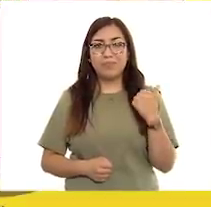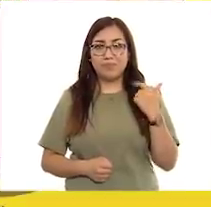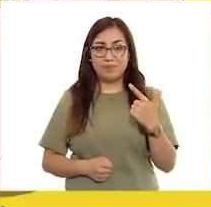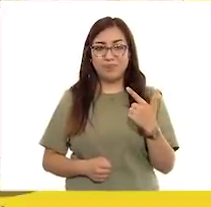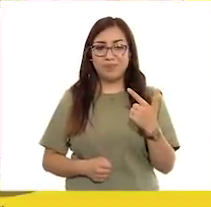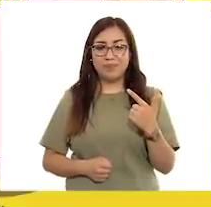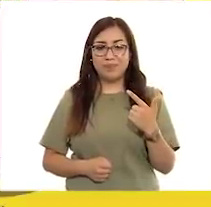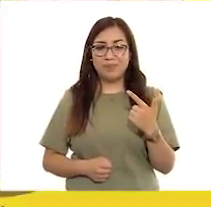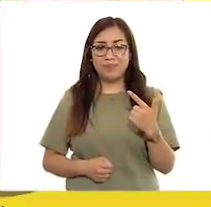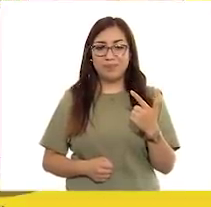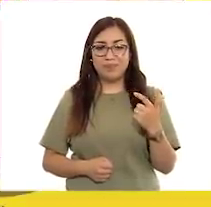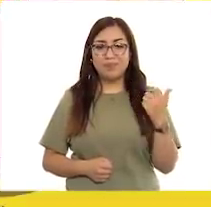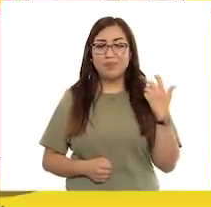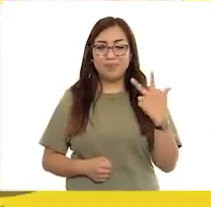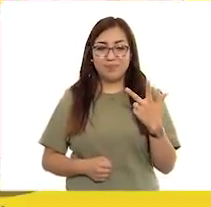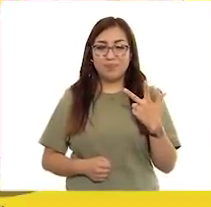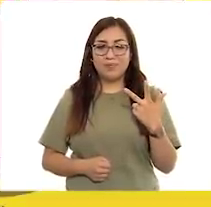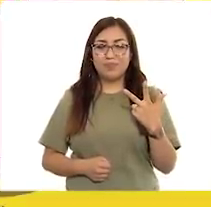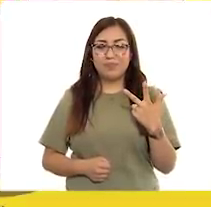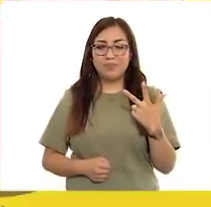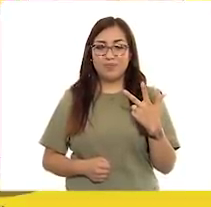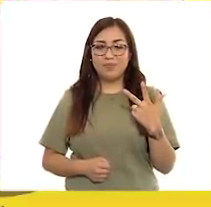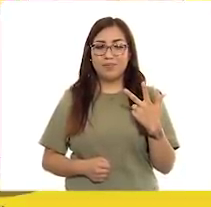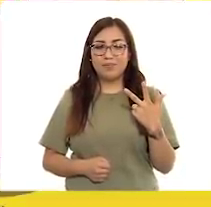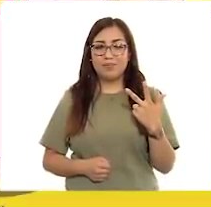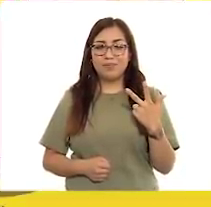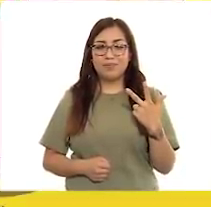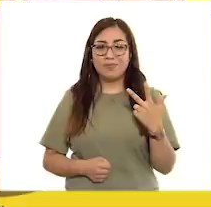seis, siete, ocho.